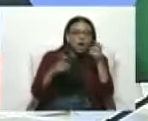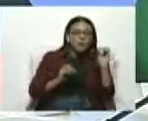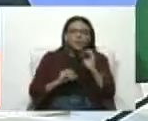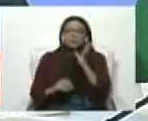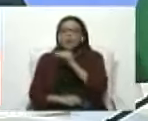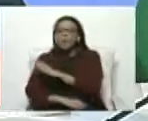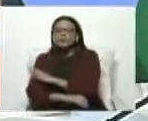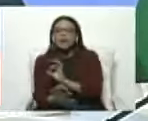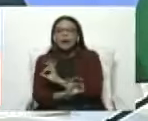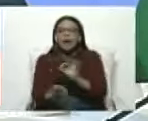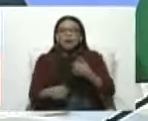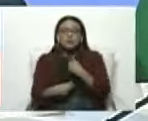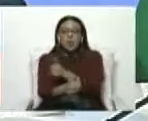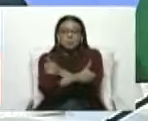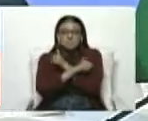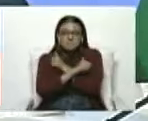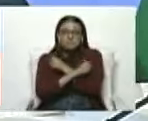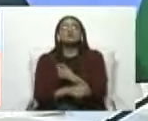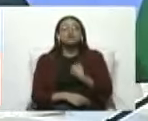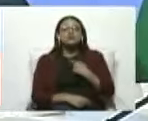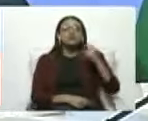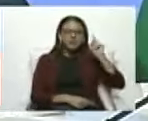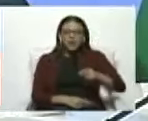una parrilla con amigos, eso es una mantequilla.